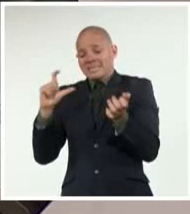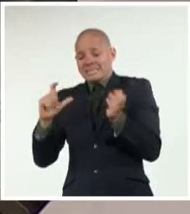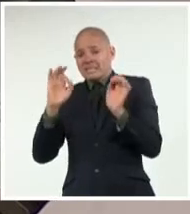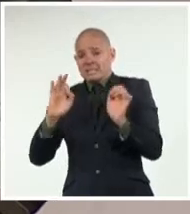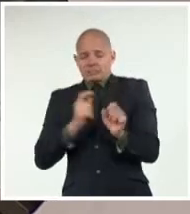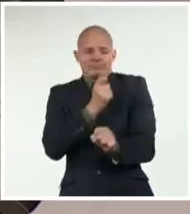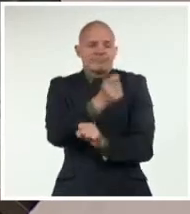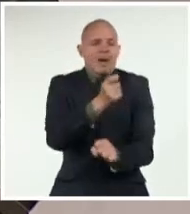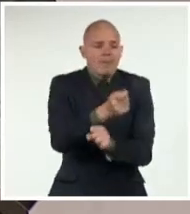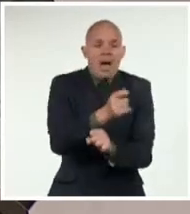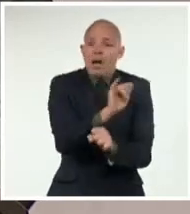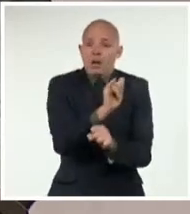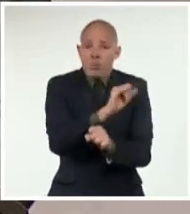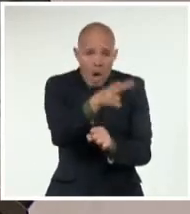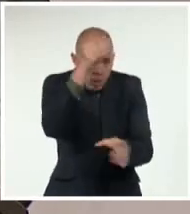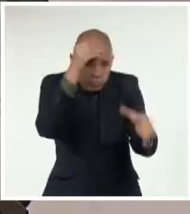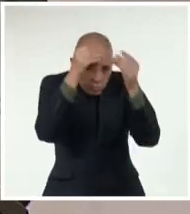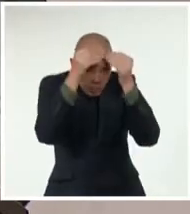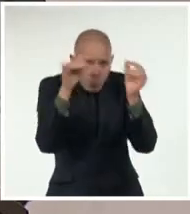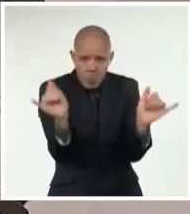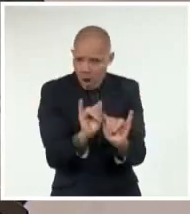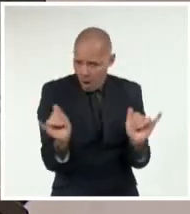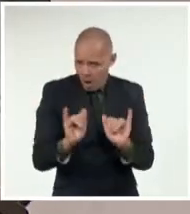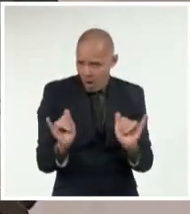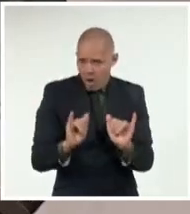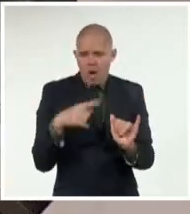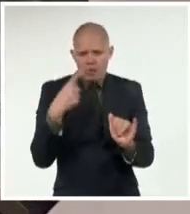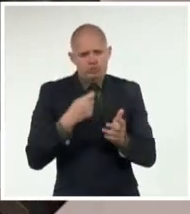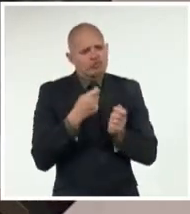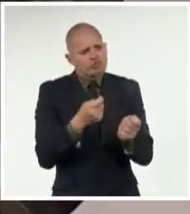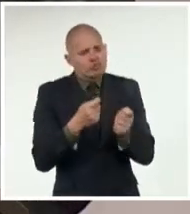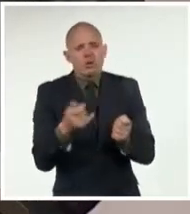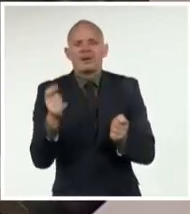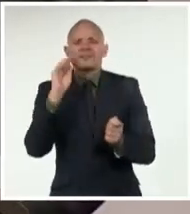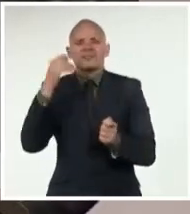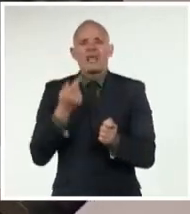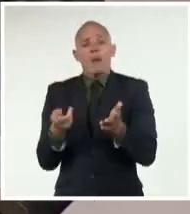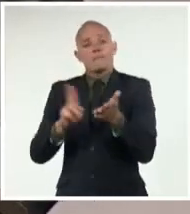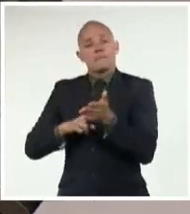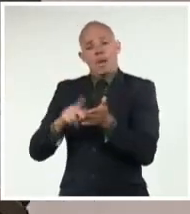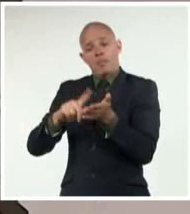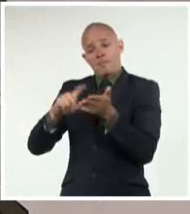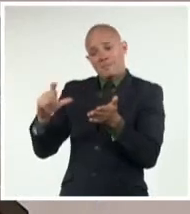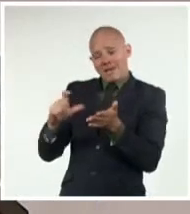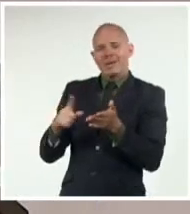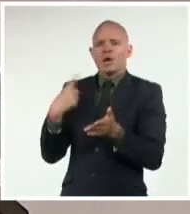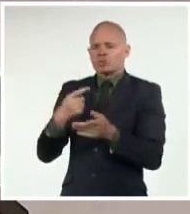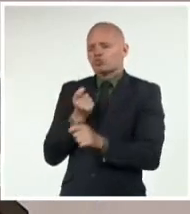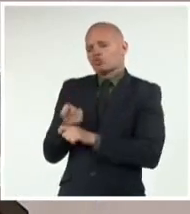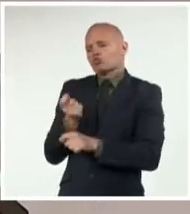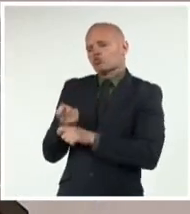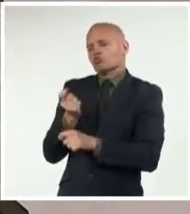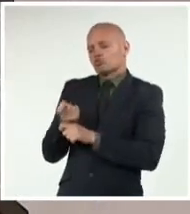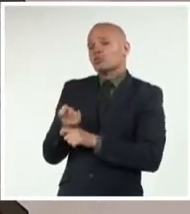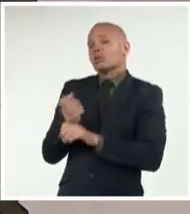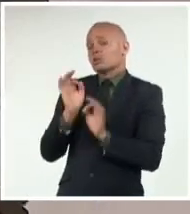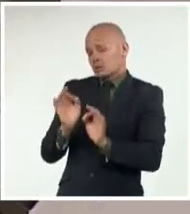aprende, potencia la responsabilidad individual de su militancia y fortalece la dirección